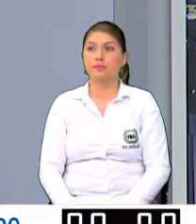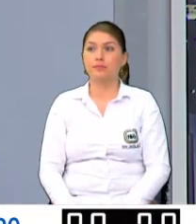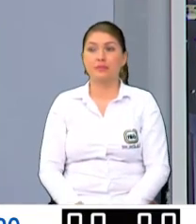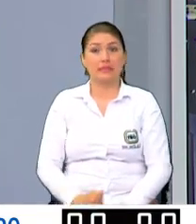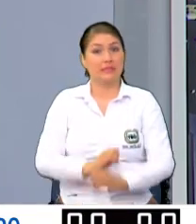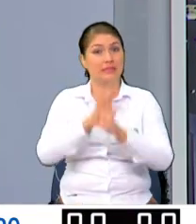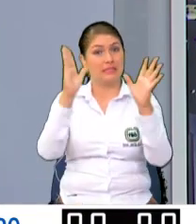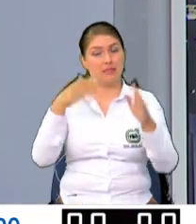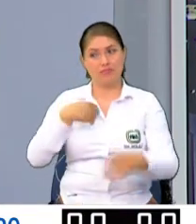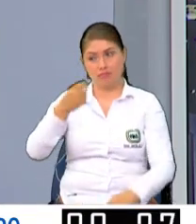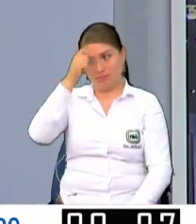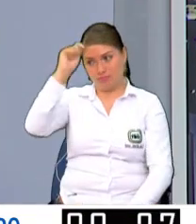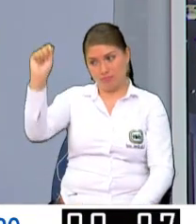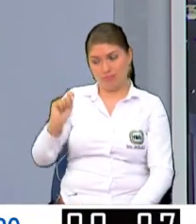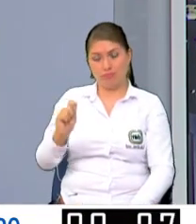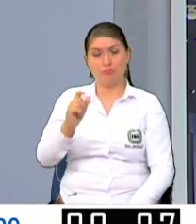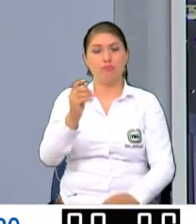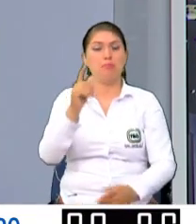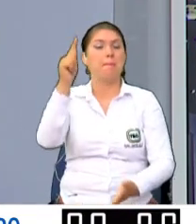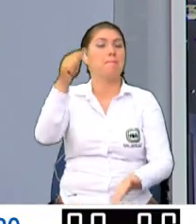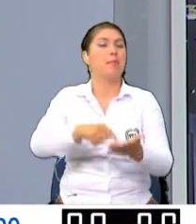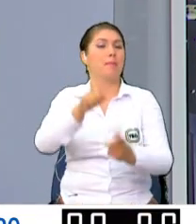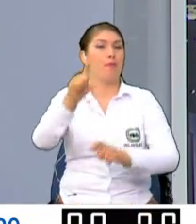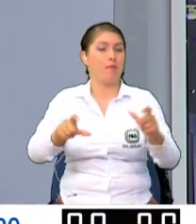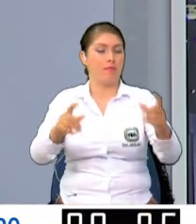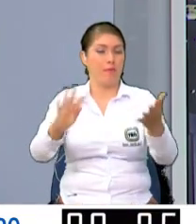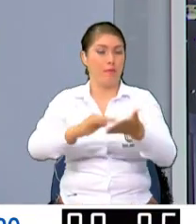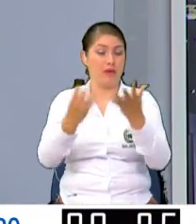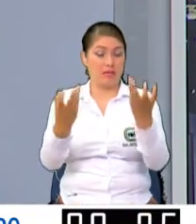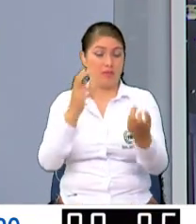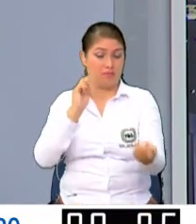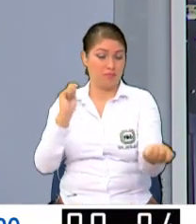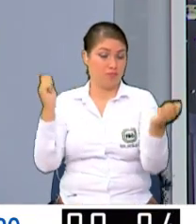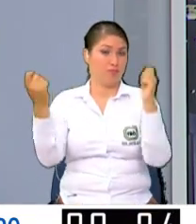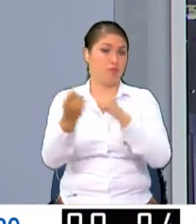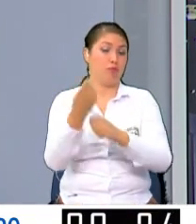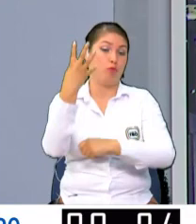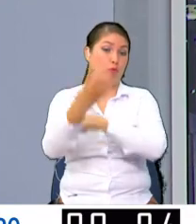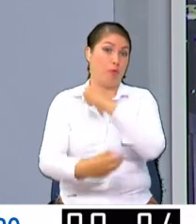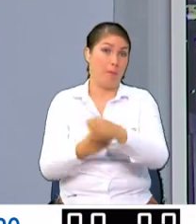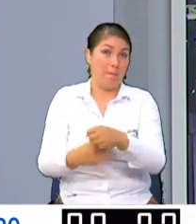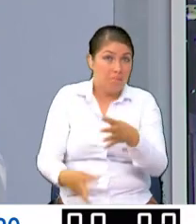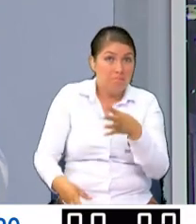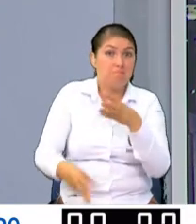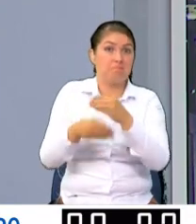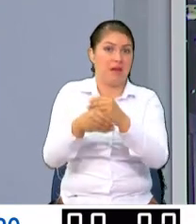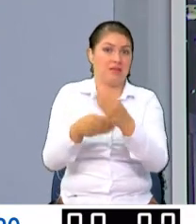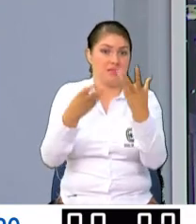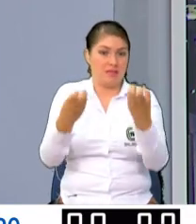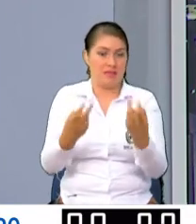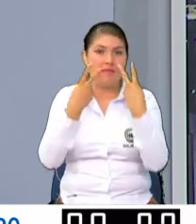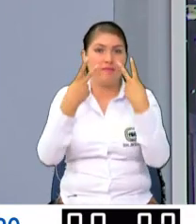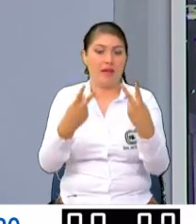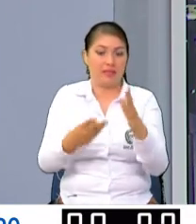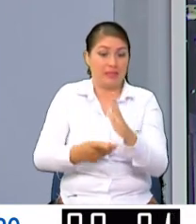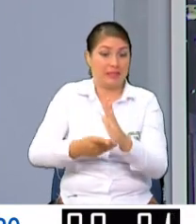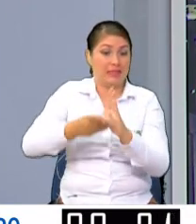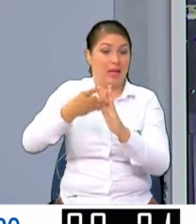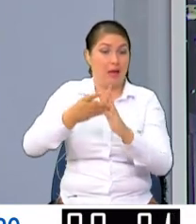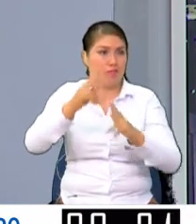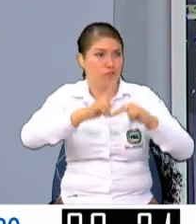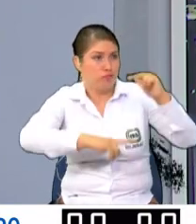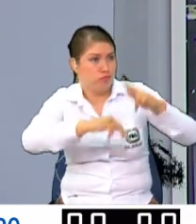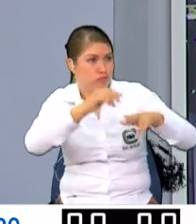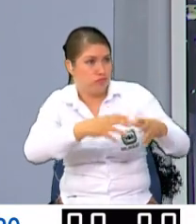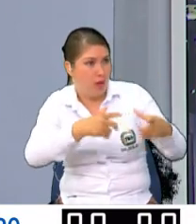claro que me gane la venia de miles de florideños que quieren ver a floridablanca transformándose durante cuatro años más que quieren ver cómo se desarrollan grandes obras